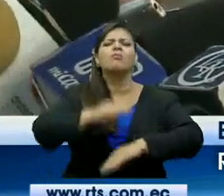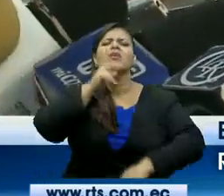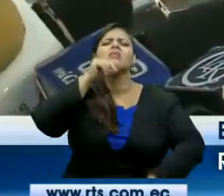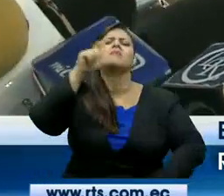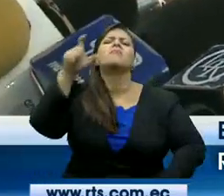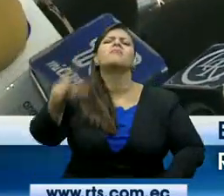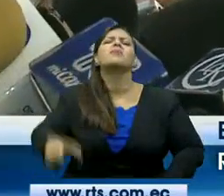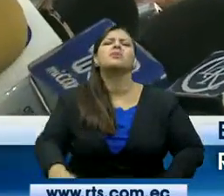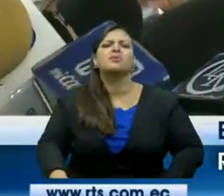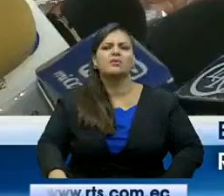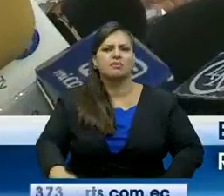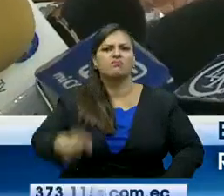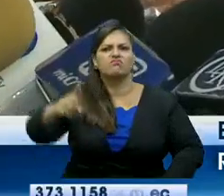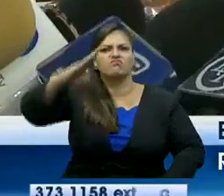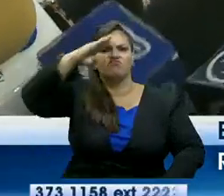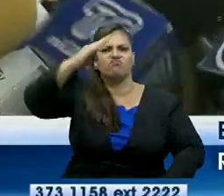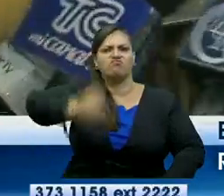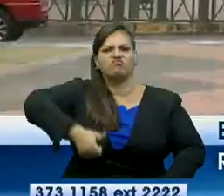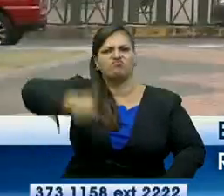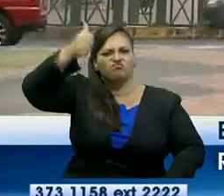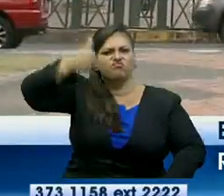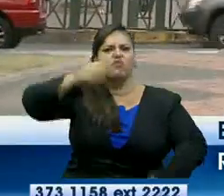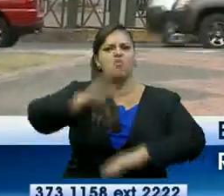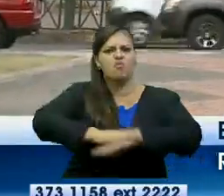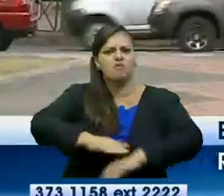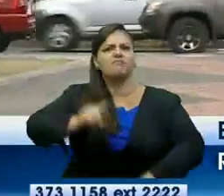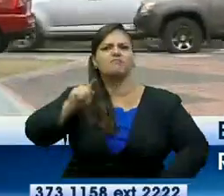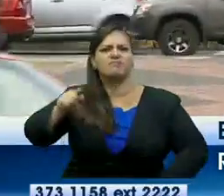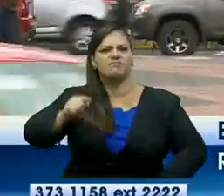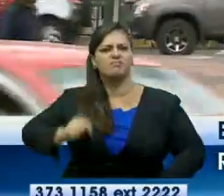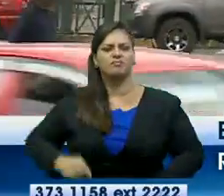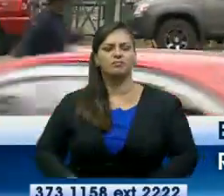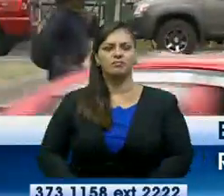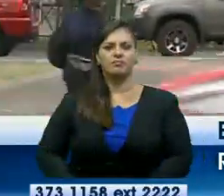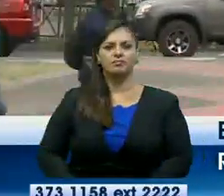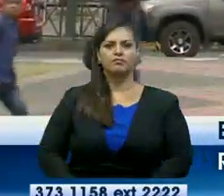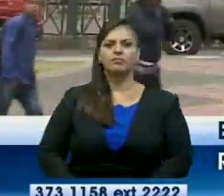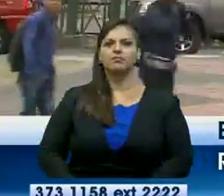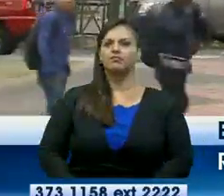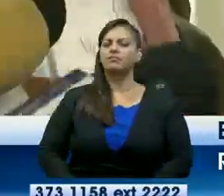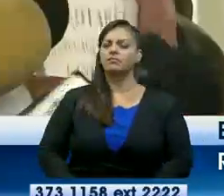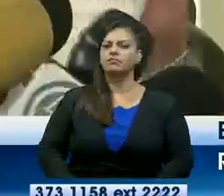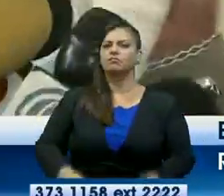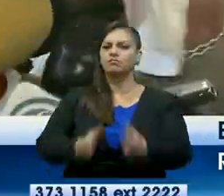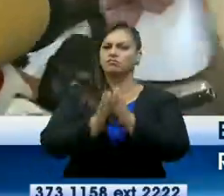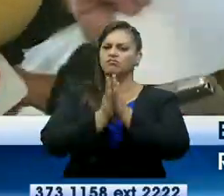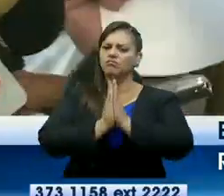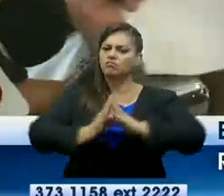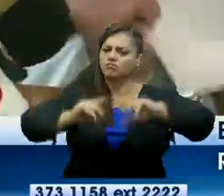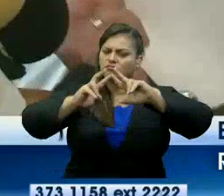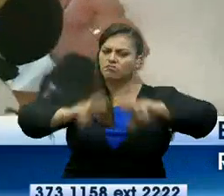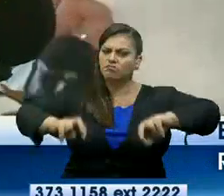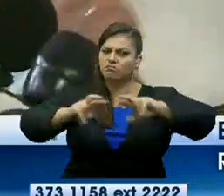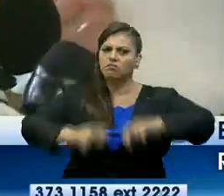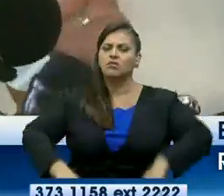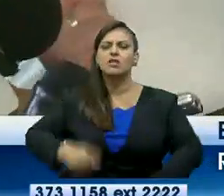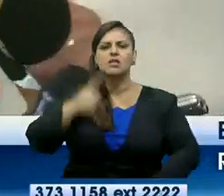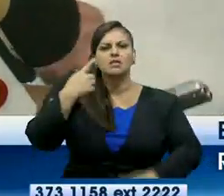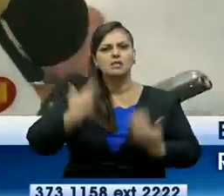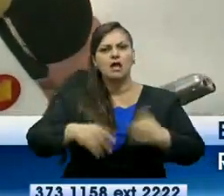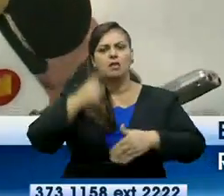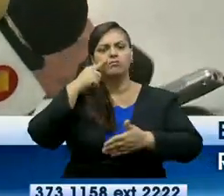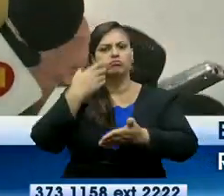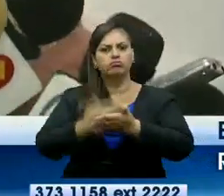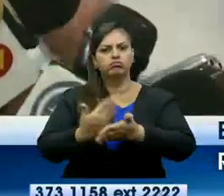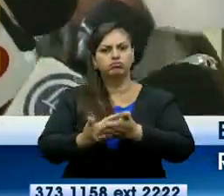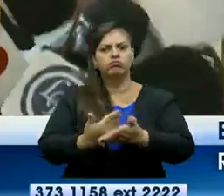¿Quién es, doctor? El comandante general de la policía. ¿Y qué espera? Que este caso sea esclarecido. Se ha quedado evidenciado hoy ante